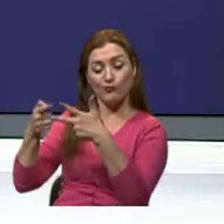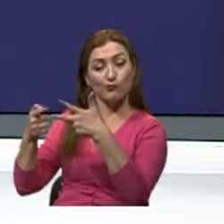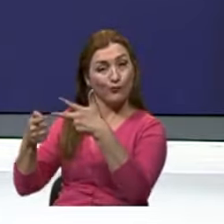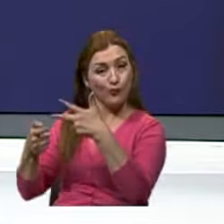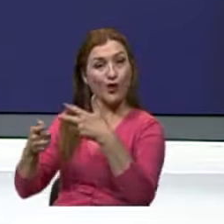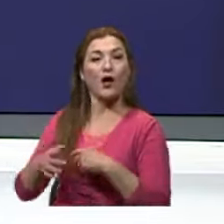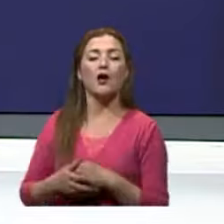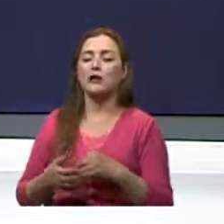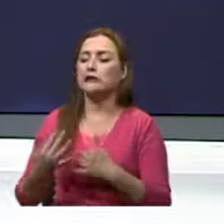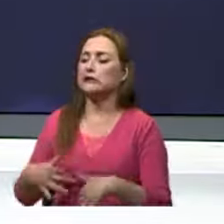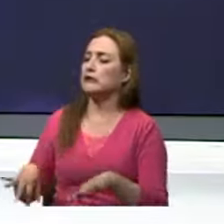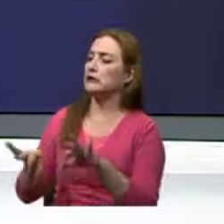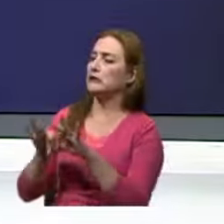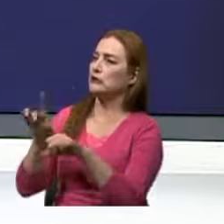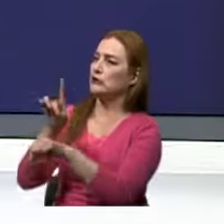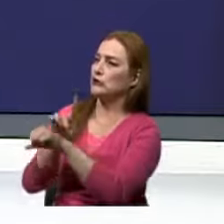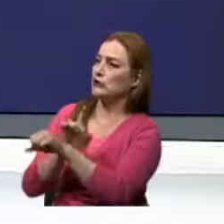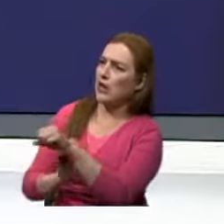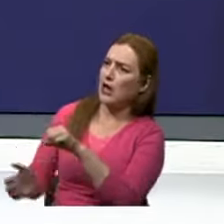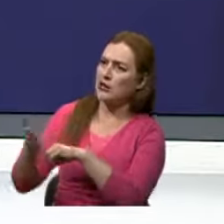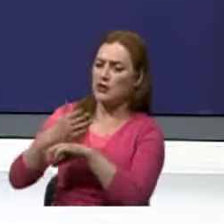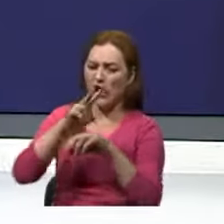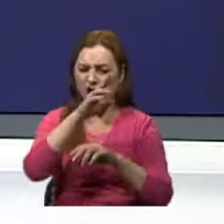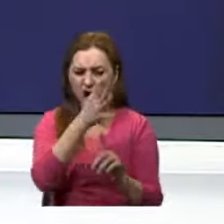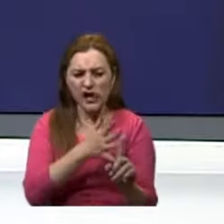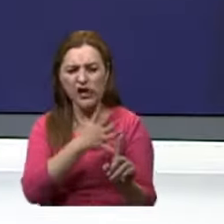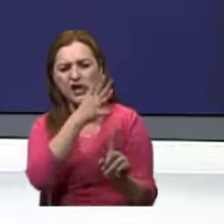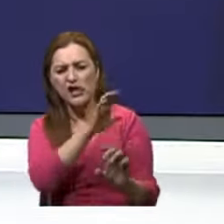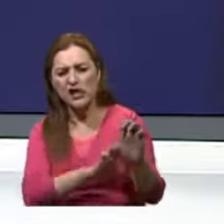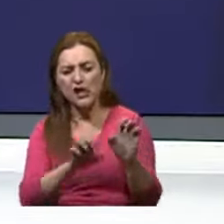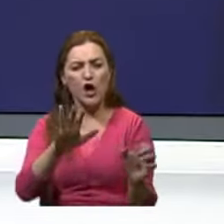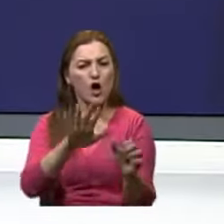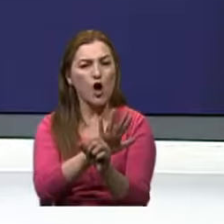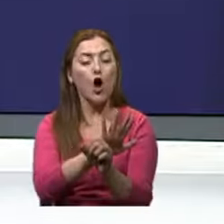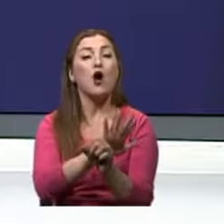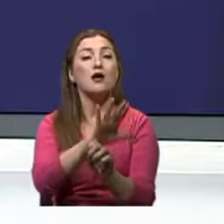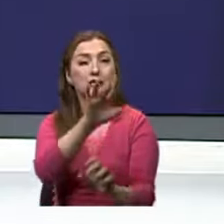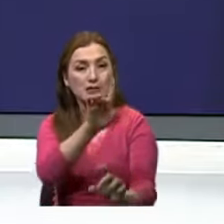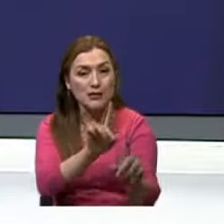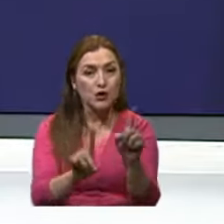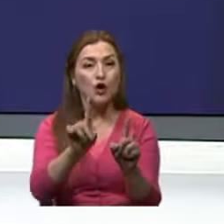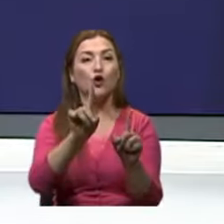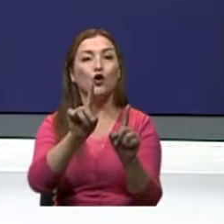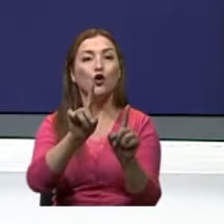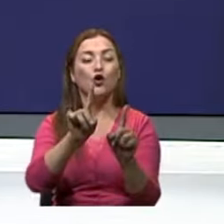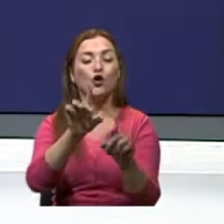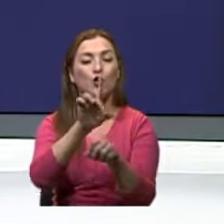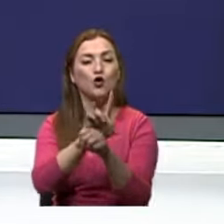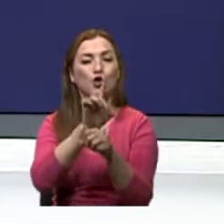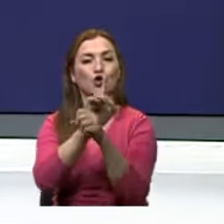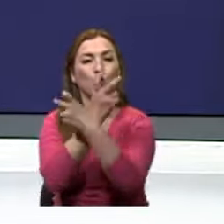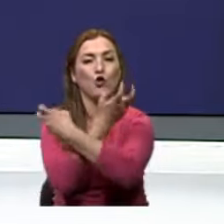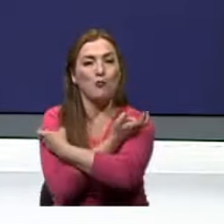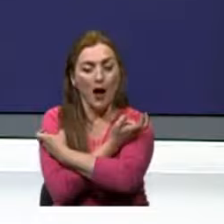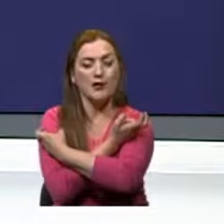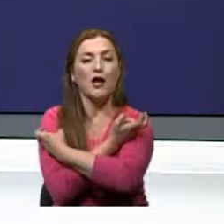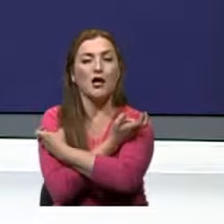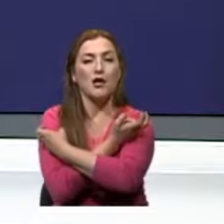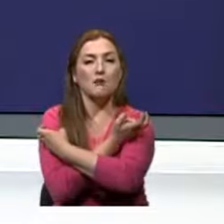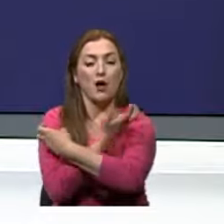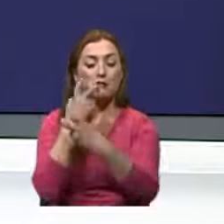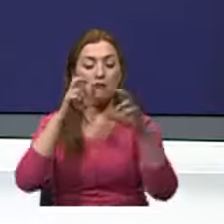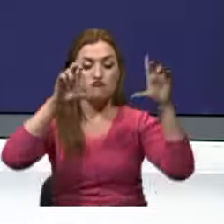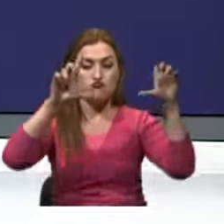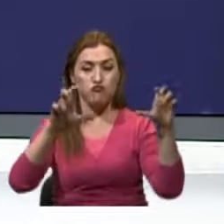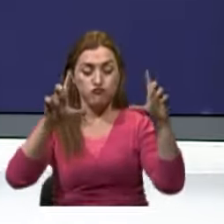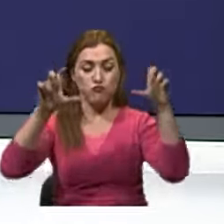que el diagnóstico de aquella fractura pues implique una evaluación completa por parte del traumatólogo. Una prueba de imagen, una radiografía, una tomografía en muchos